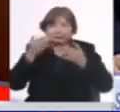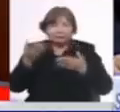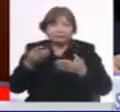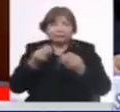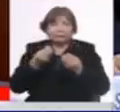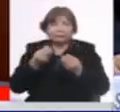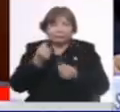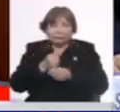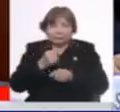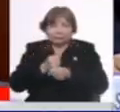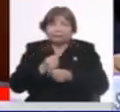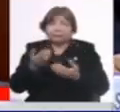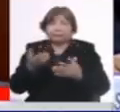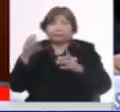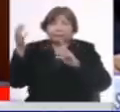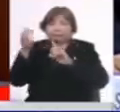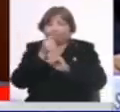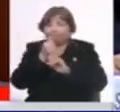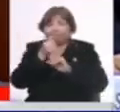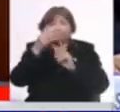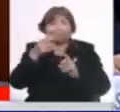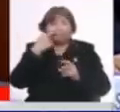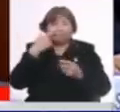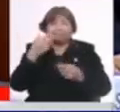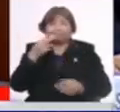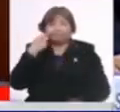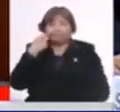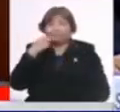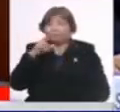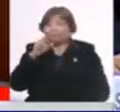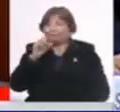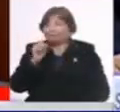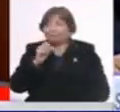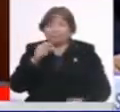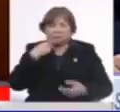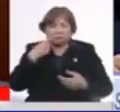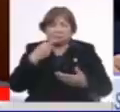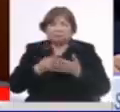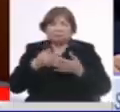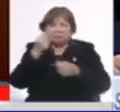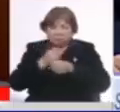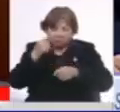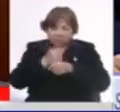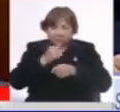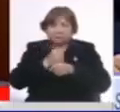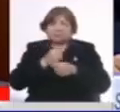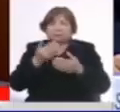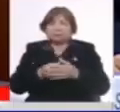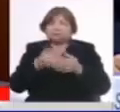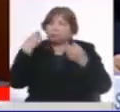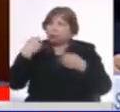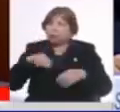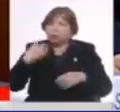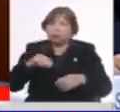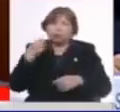de cómo va el trabajo de esta, ¿no?, captura de estos señores requisitoriados, el cual me manifestó que se vienen trabajando, ¿no?,